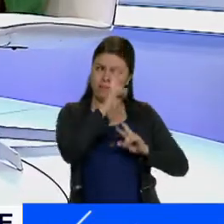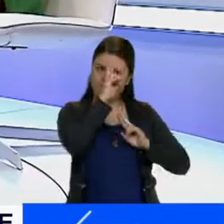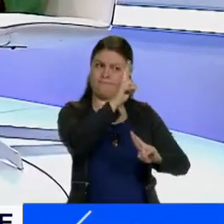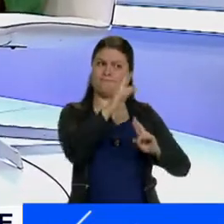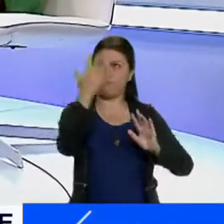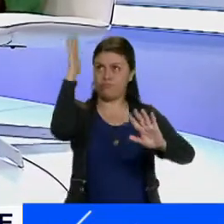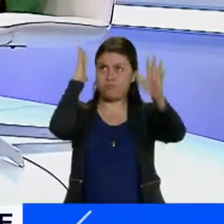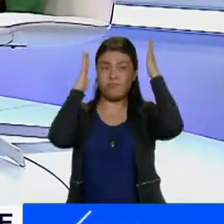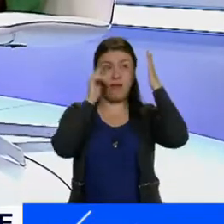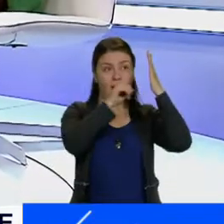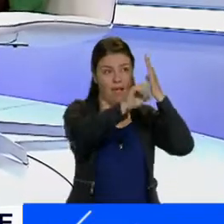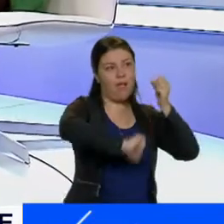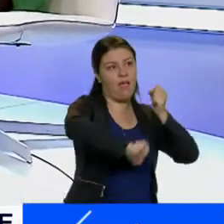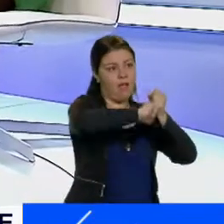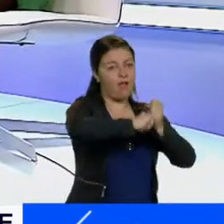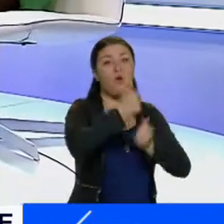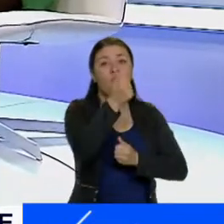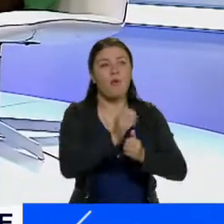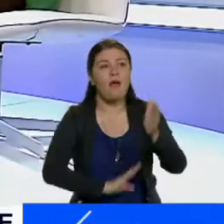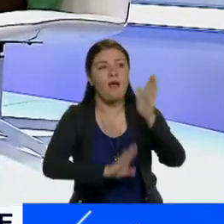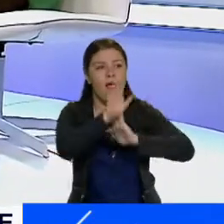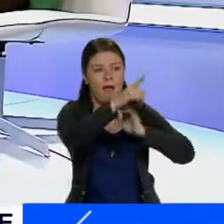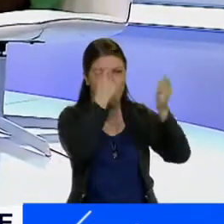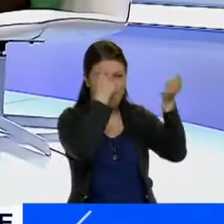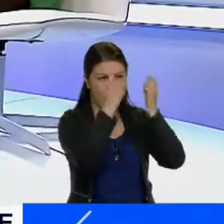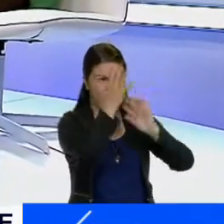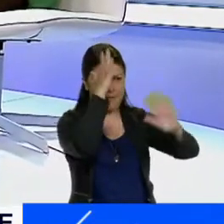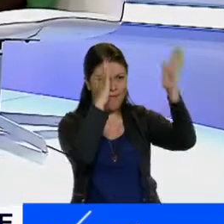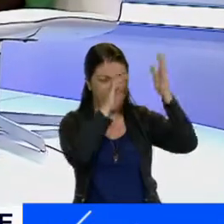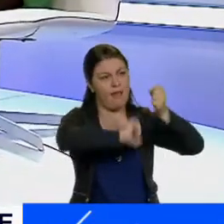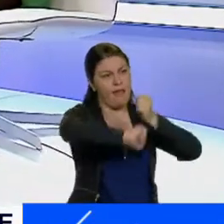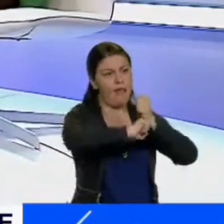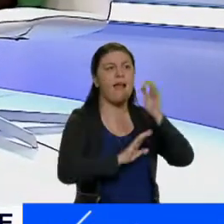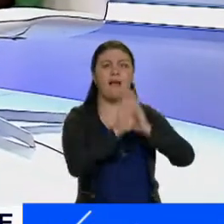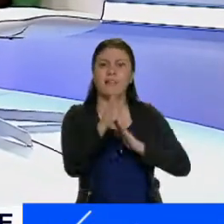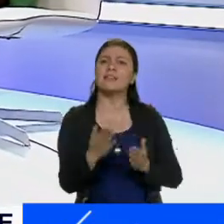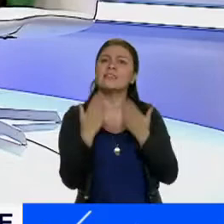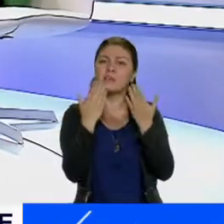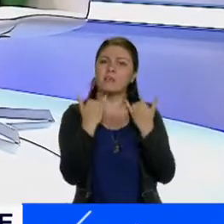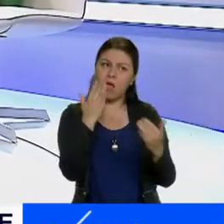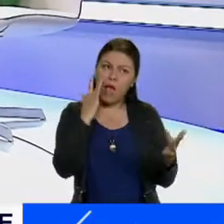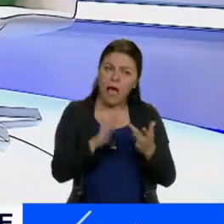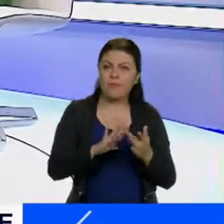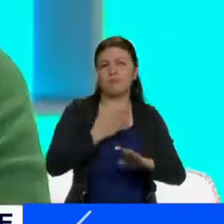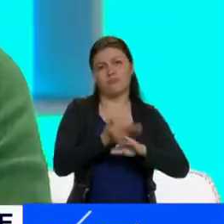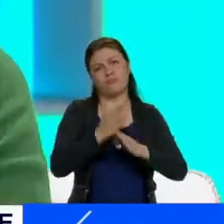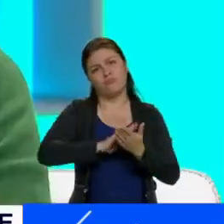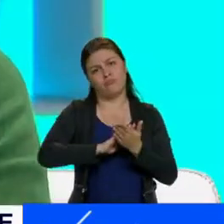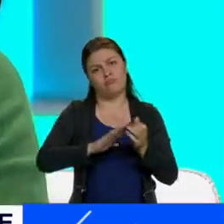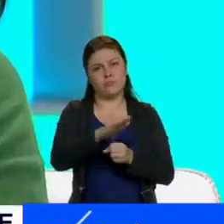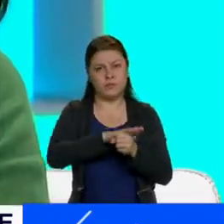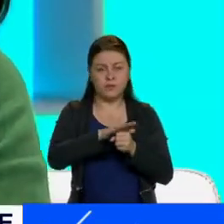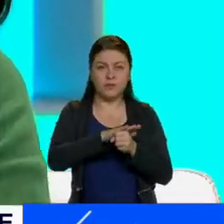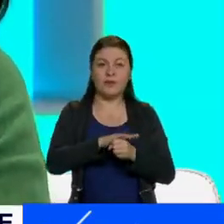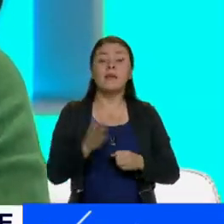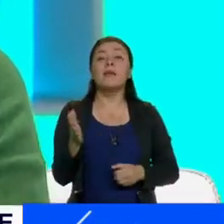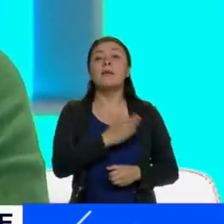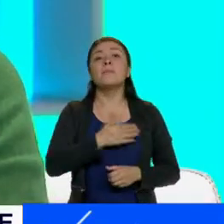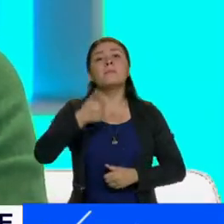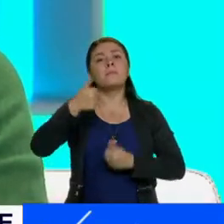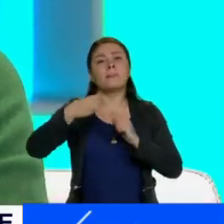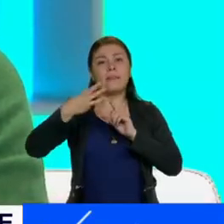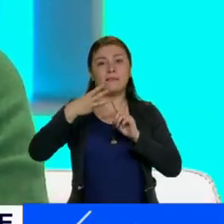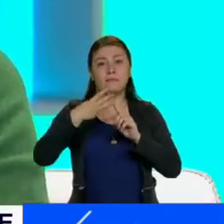buscar alternativas de desarrollo que sean más compatibles con nuestra situación. En tercer lugar, todas las